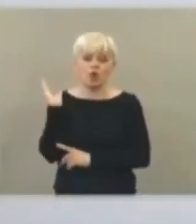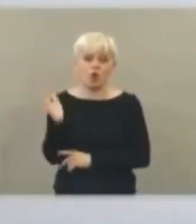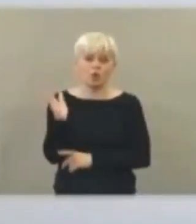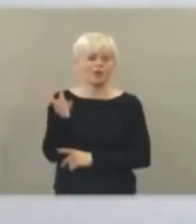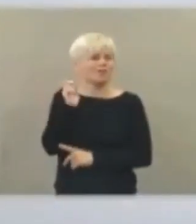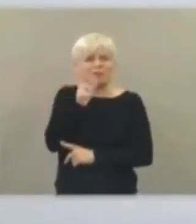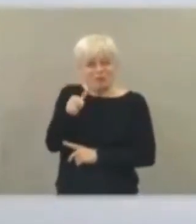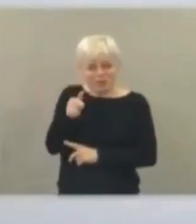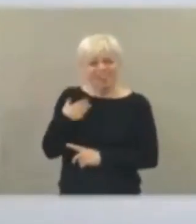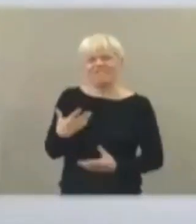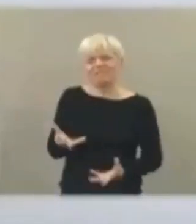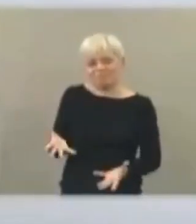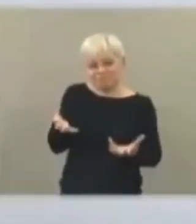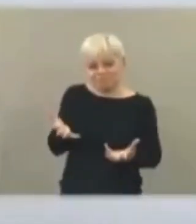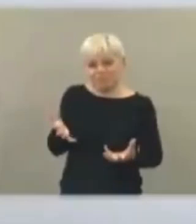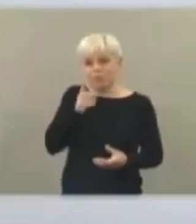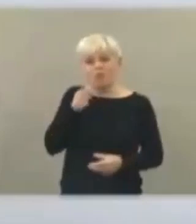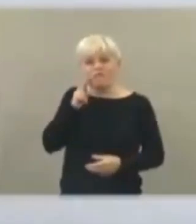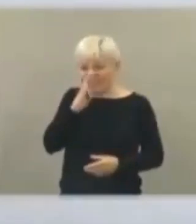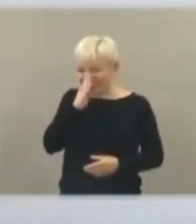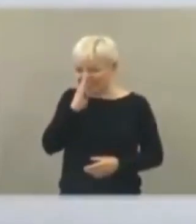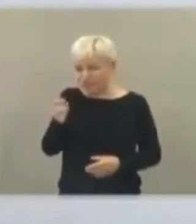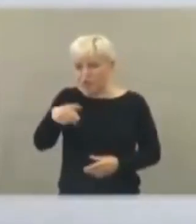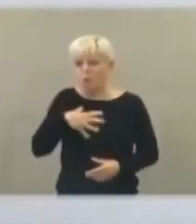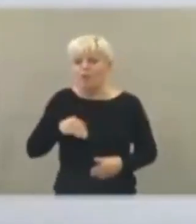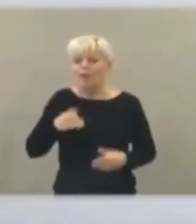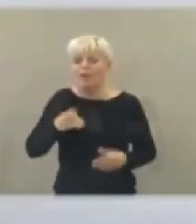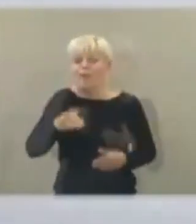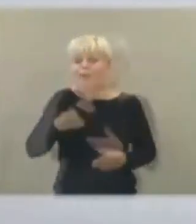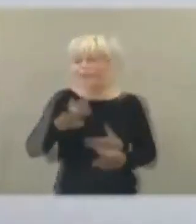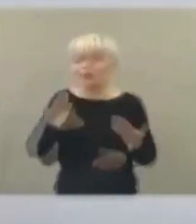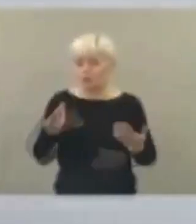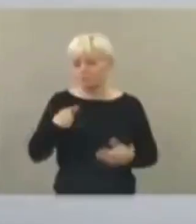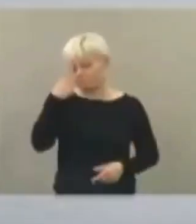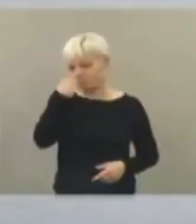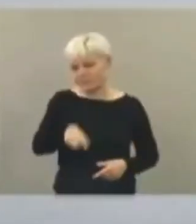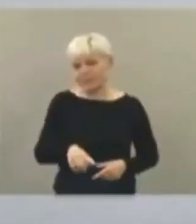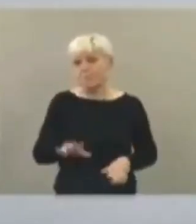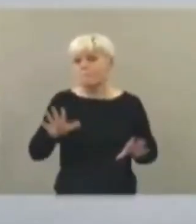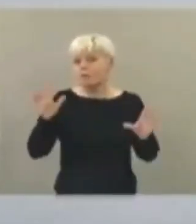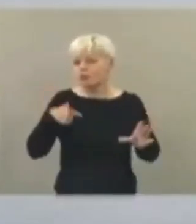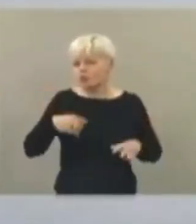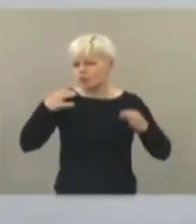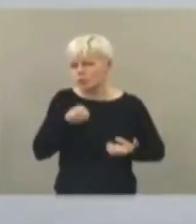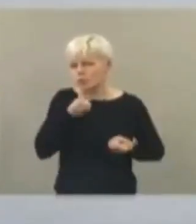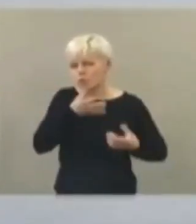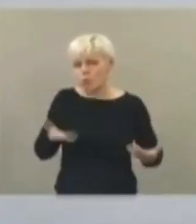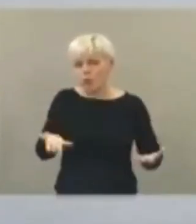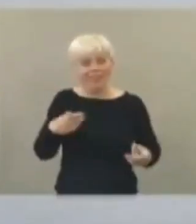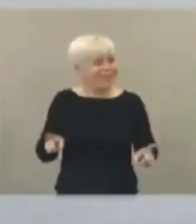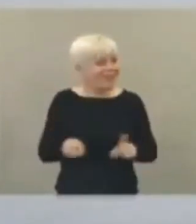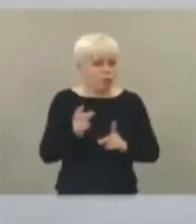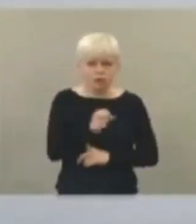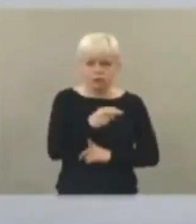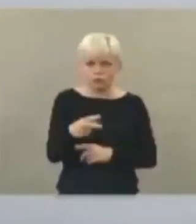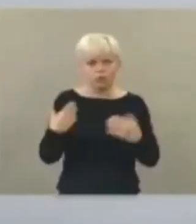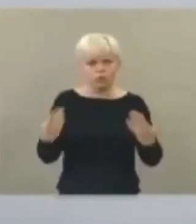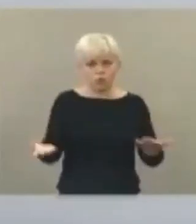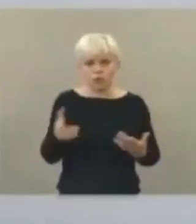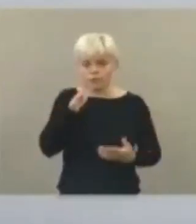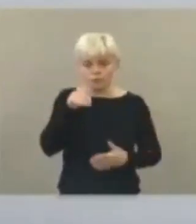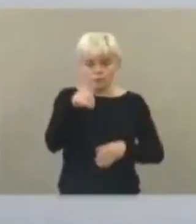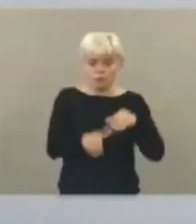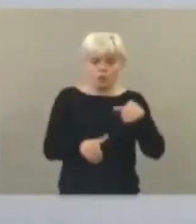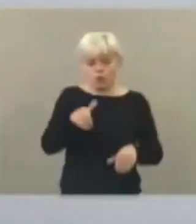merecido la pena ver en carne cruda de lo que son capaces de hacer. Pero lo que les aseguro es que pase lo que pase, en esta